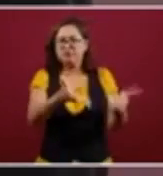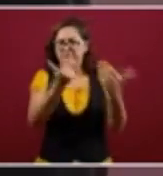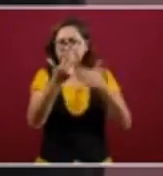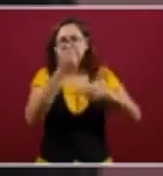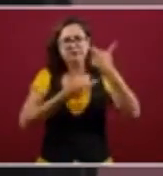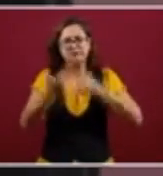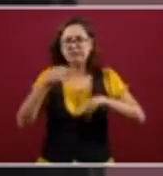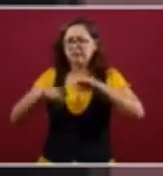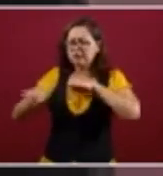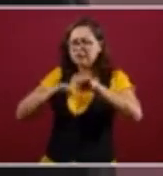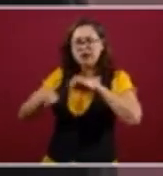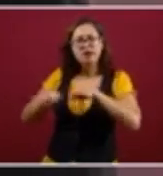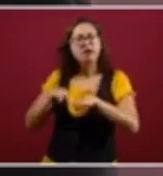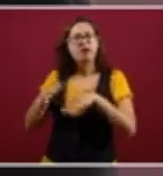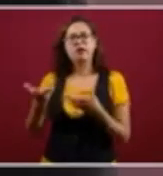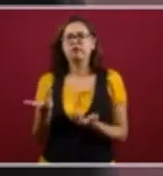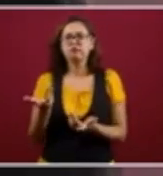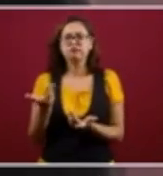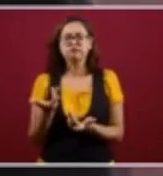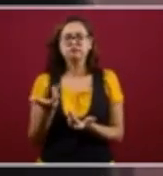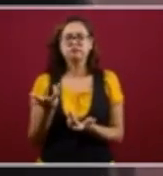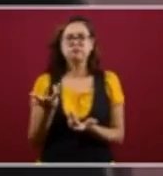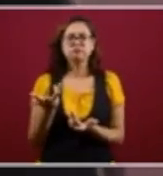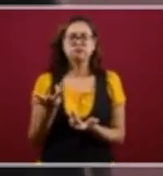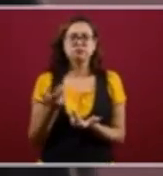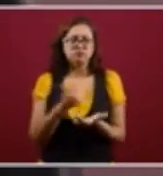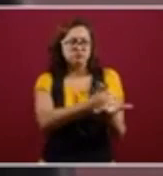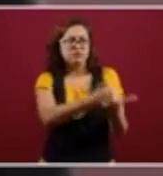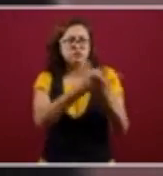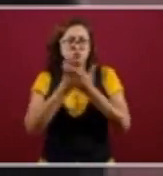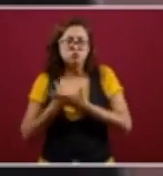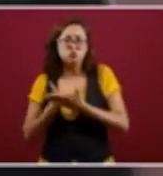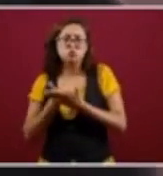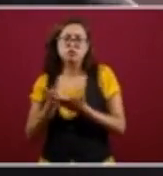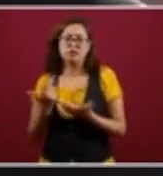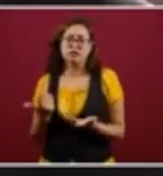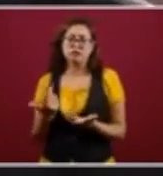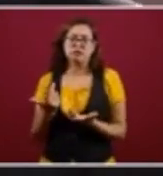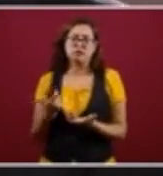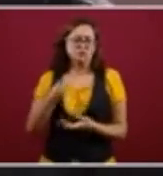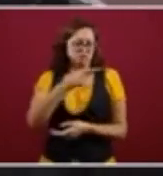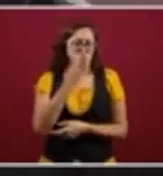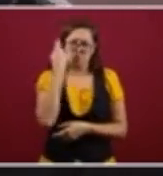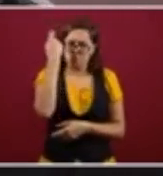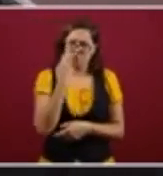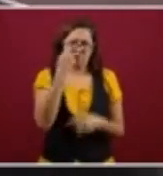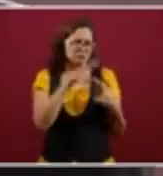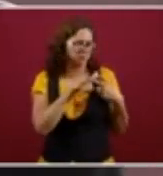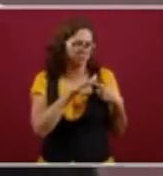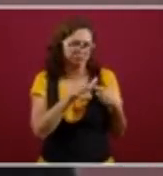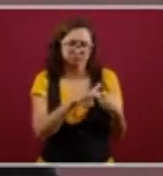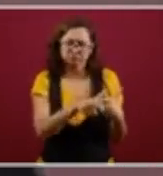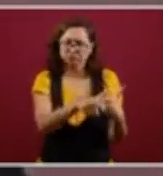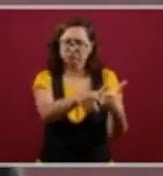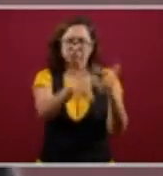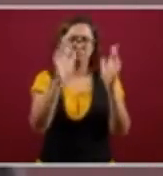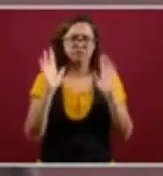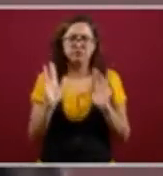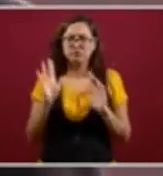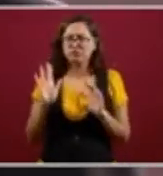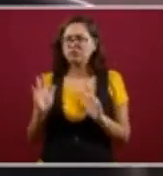porque se les va a permitir que mantengan su jubilación y que puedan tener